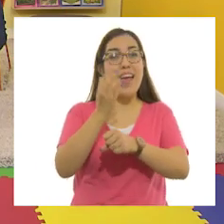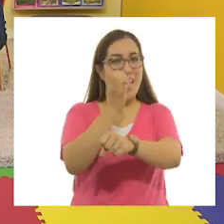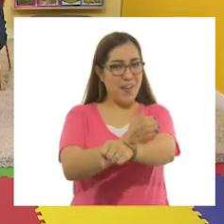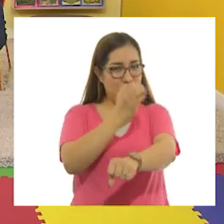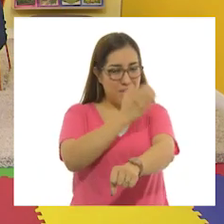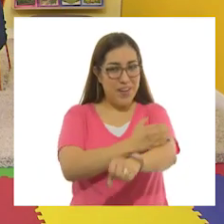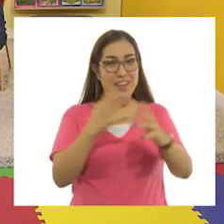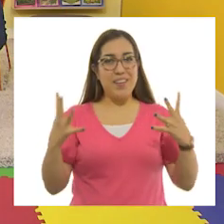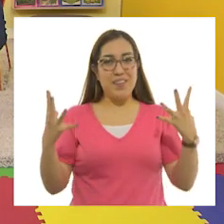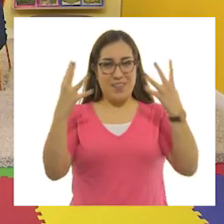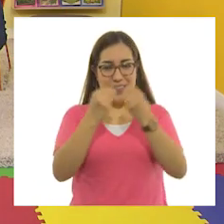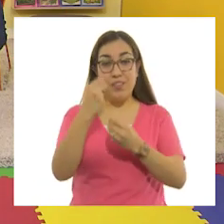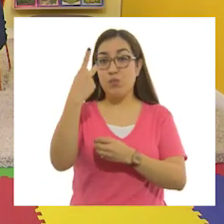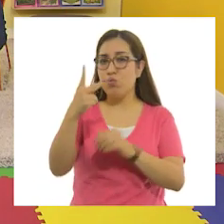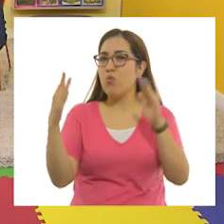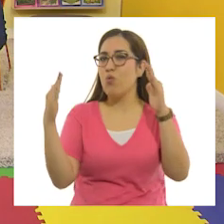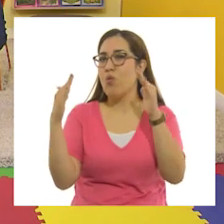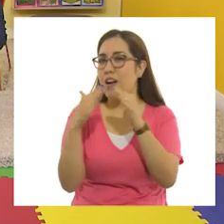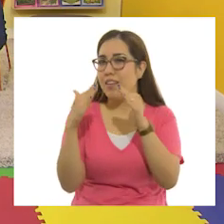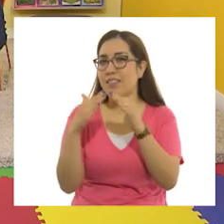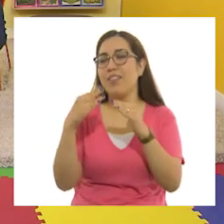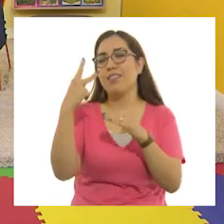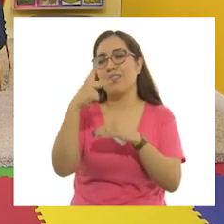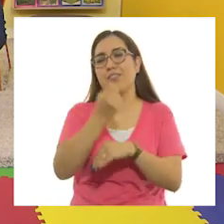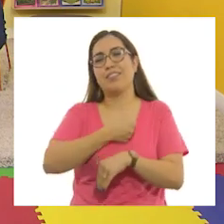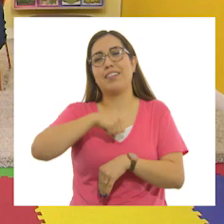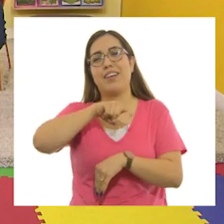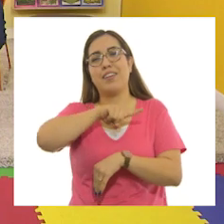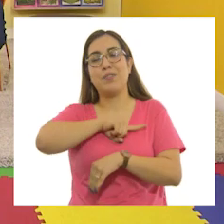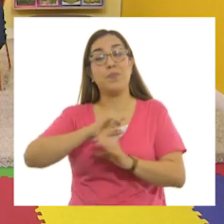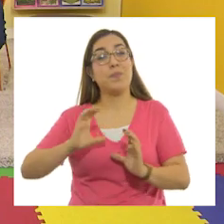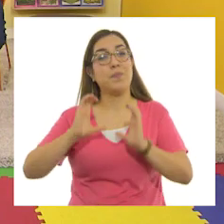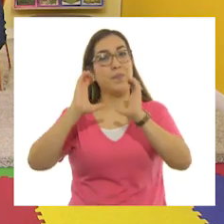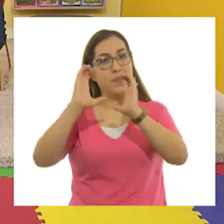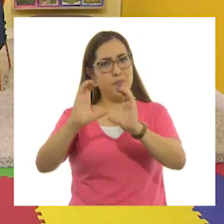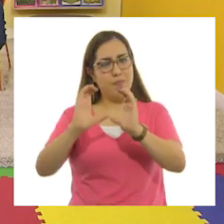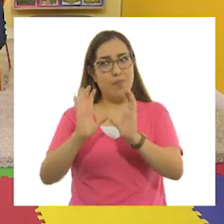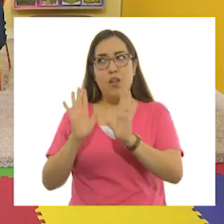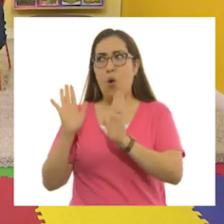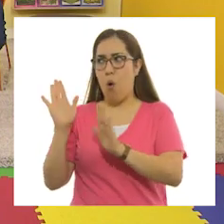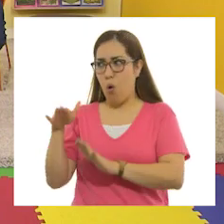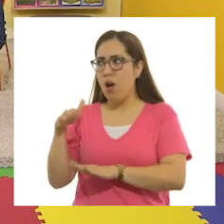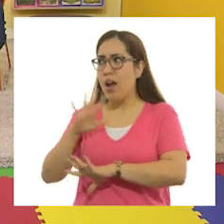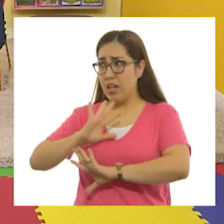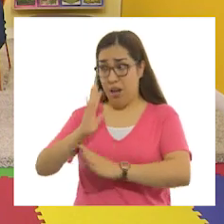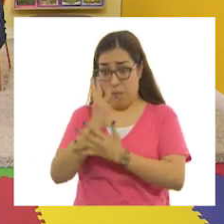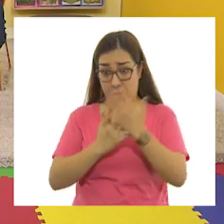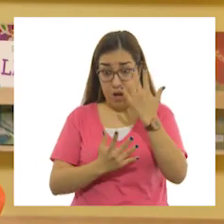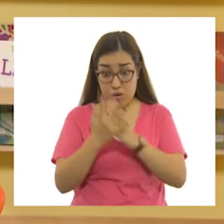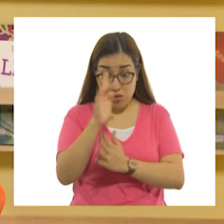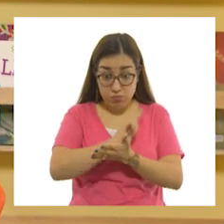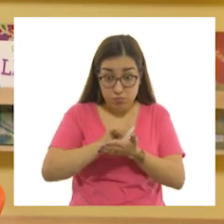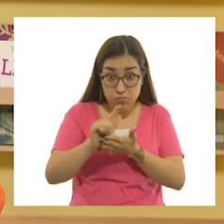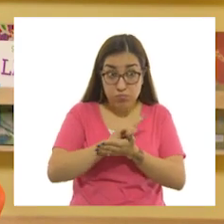casa y así puedan seguir cuidando de su salud y hablando de salud ya te lavaste las manos ramón